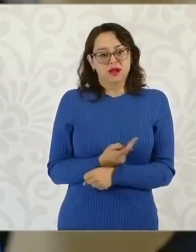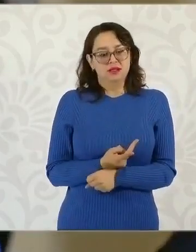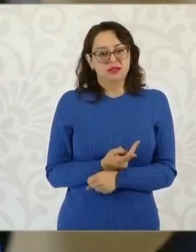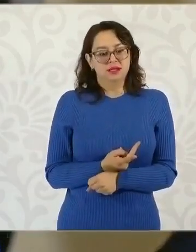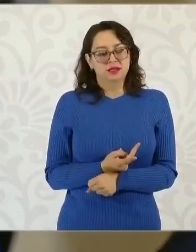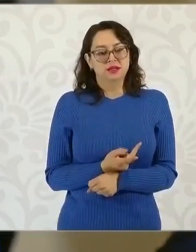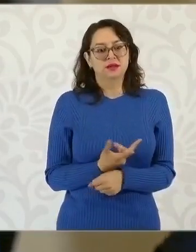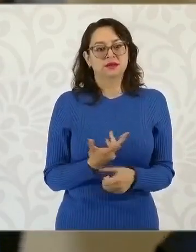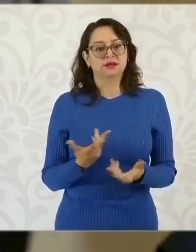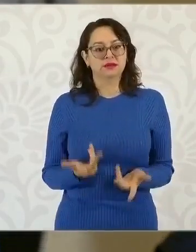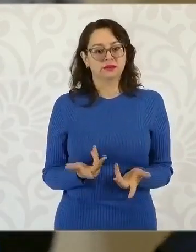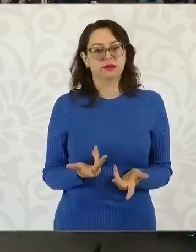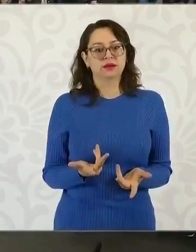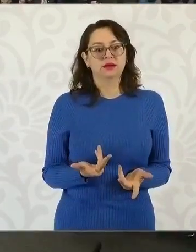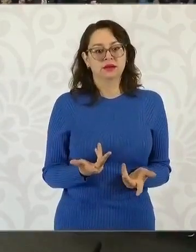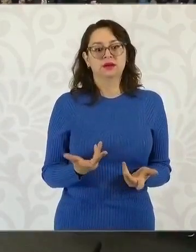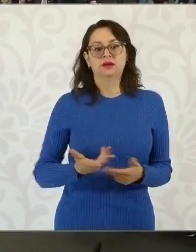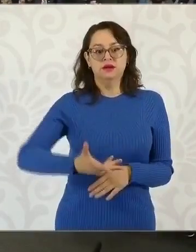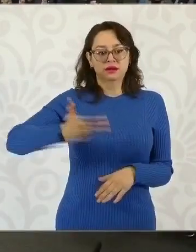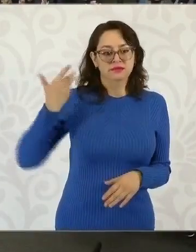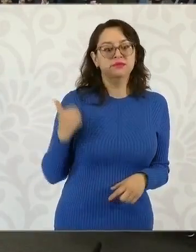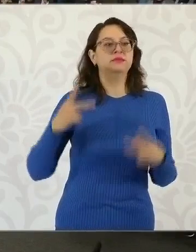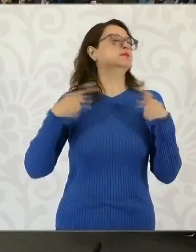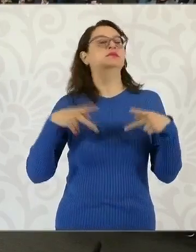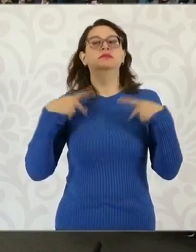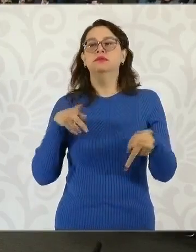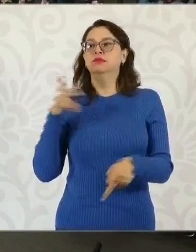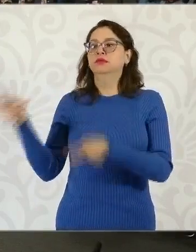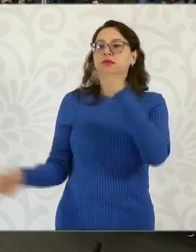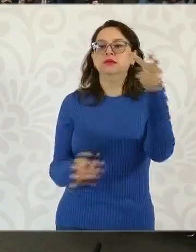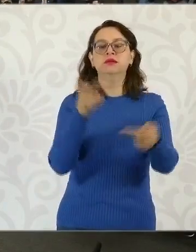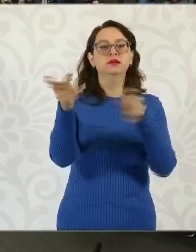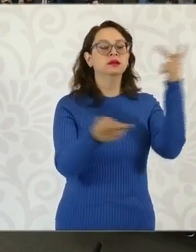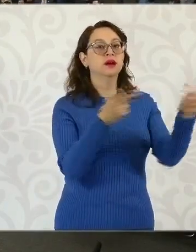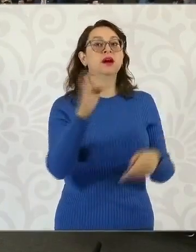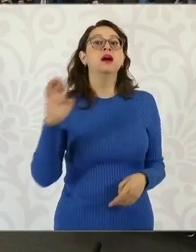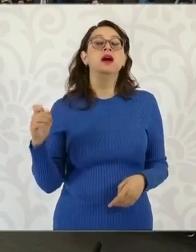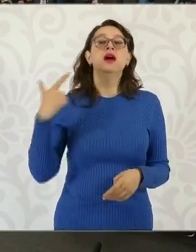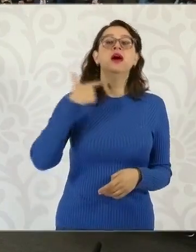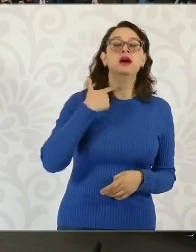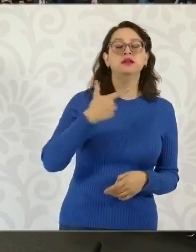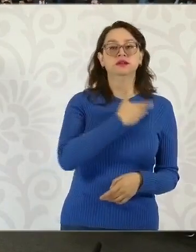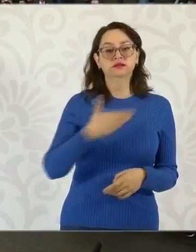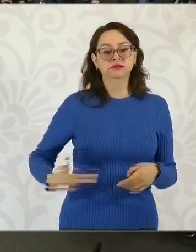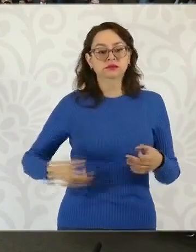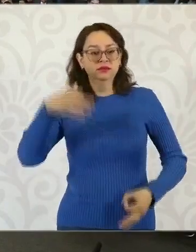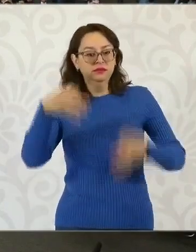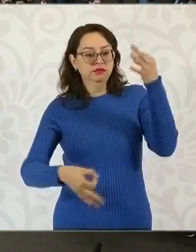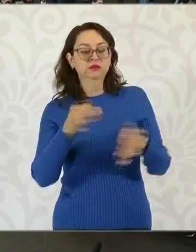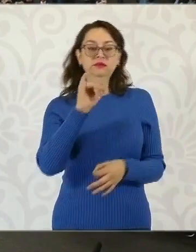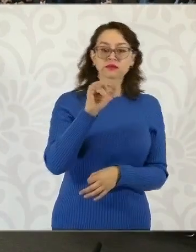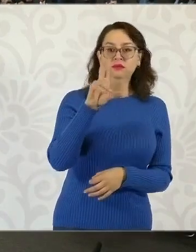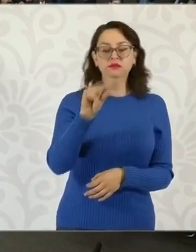que participaron en la consulta ciudadana para conocer si se quería o no juzgar a los expresidentes, que la